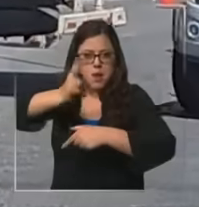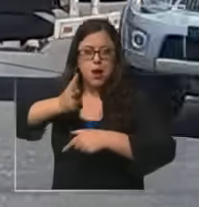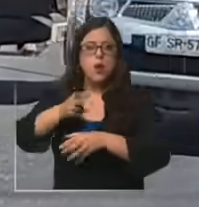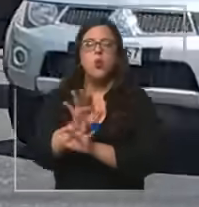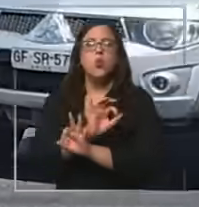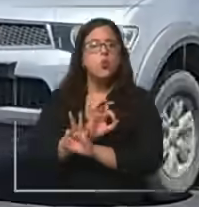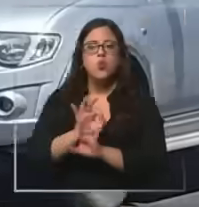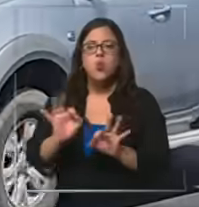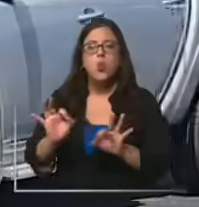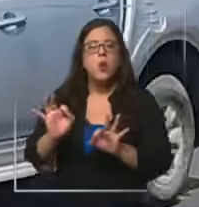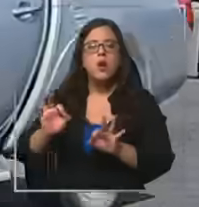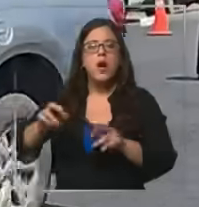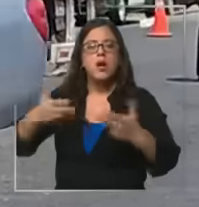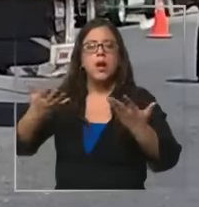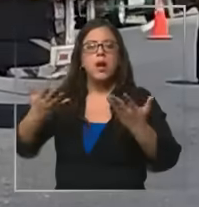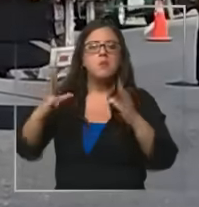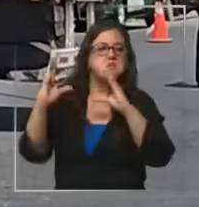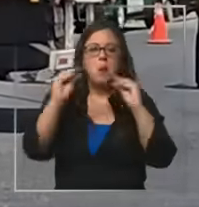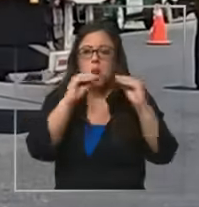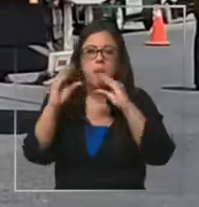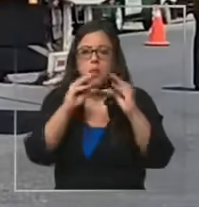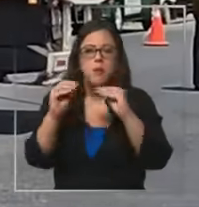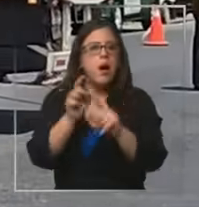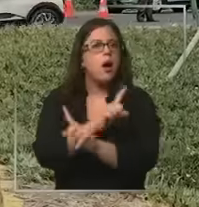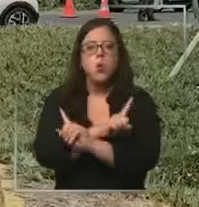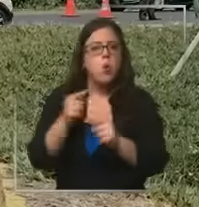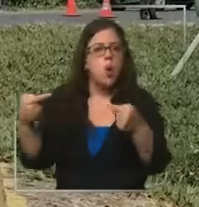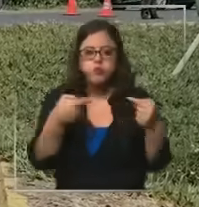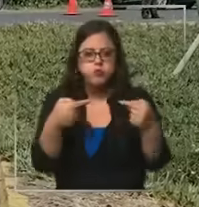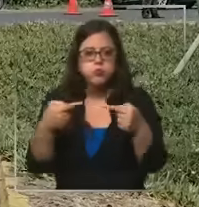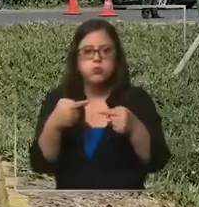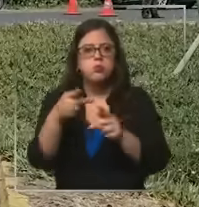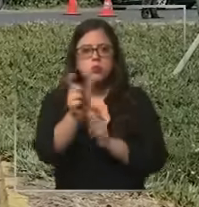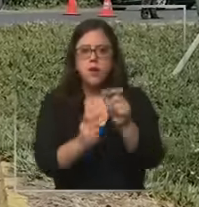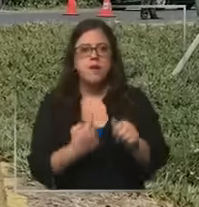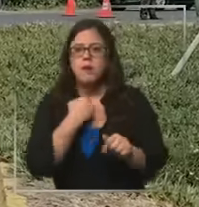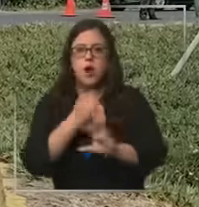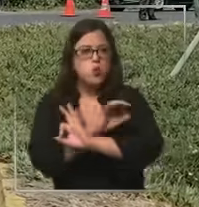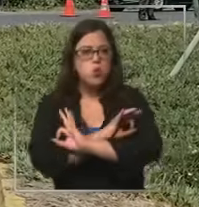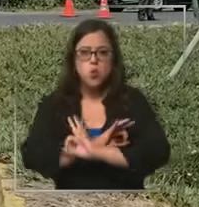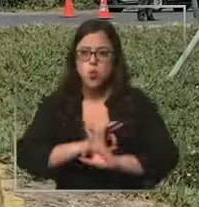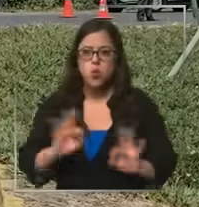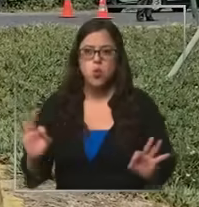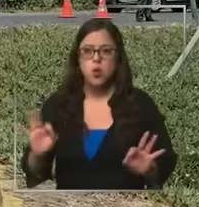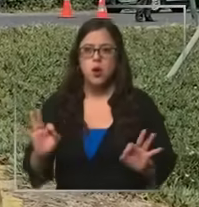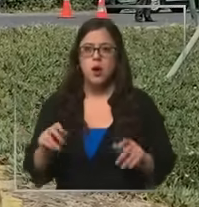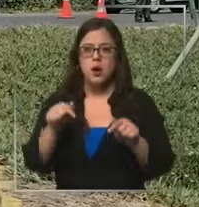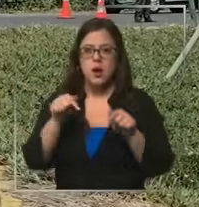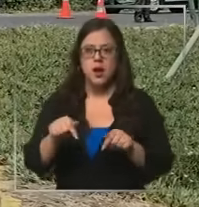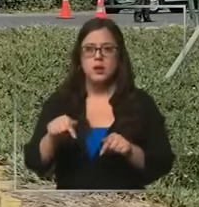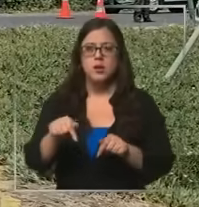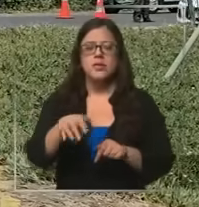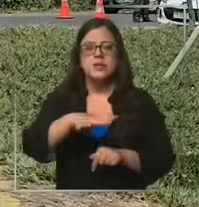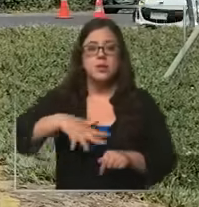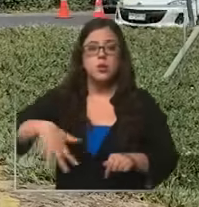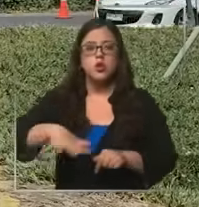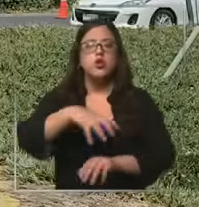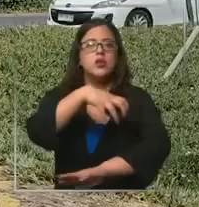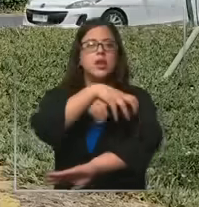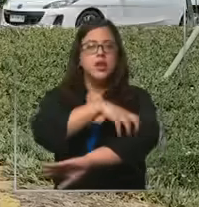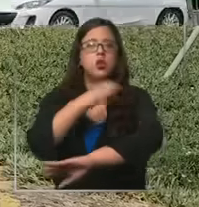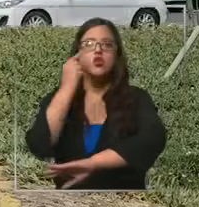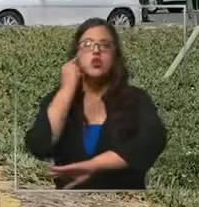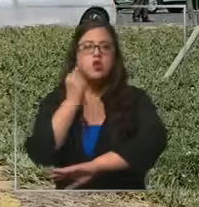minuto hay un intercambio de palabras, por ejemplo, con las víctimas de todo esto ocurrido, digamos, en la región